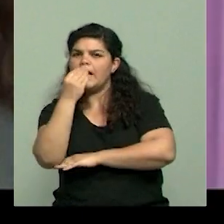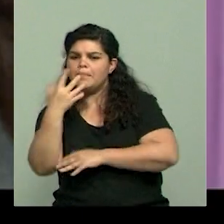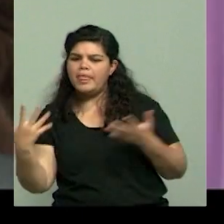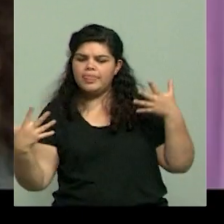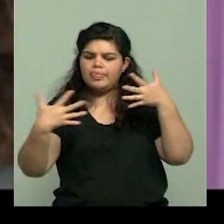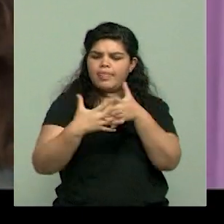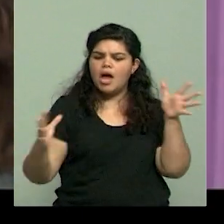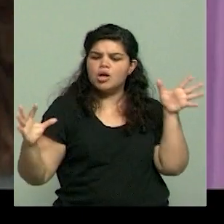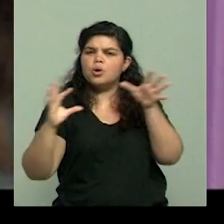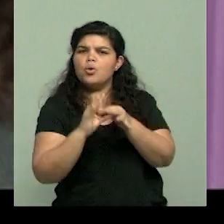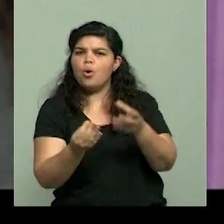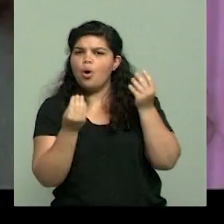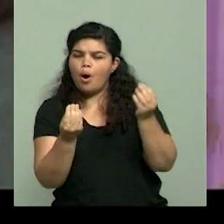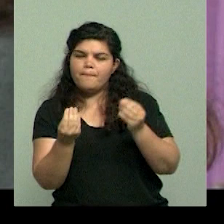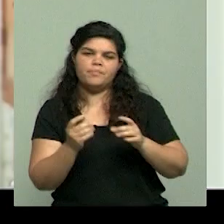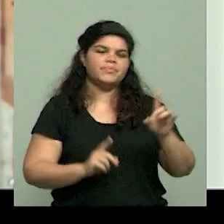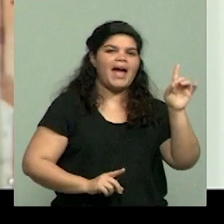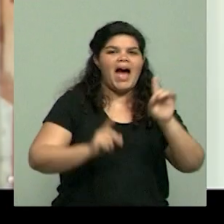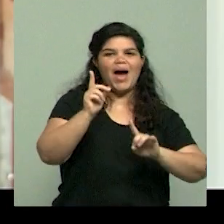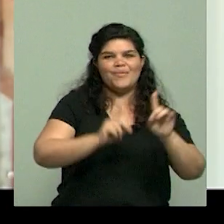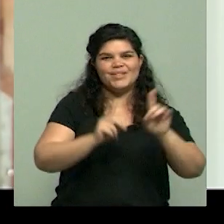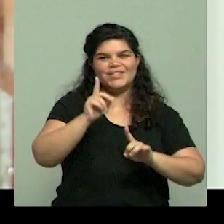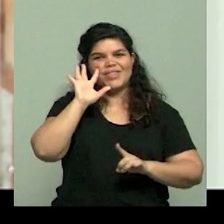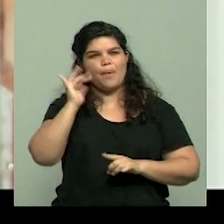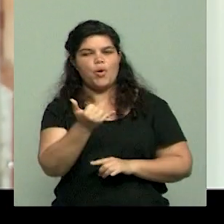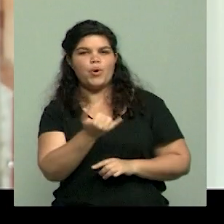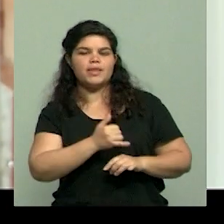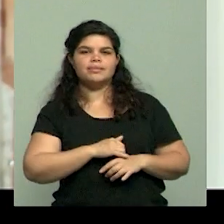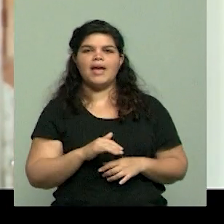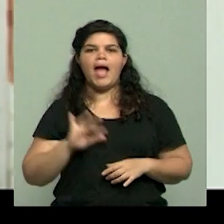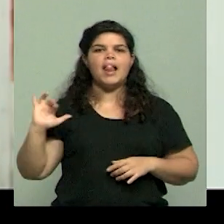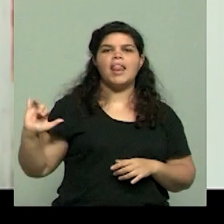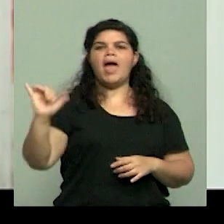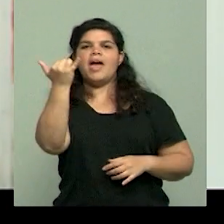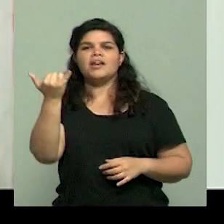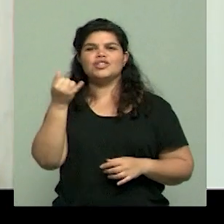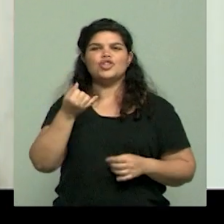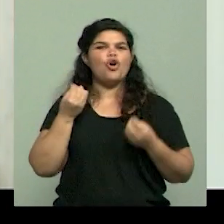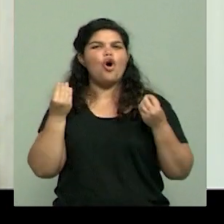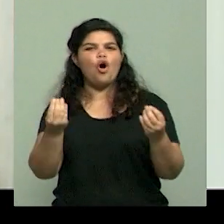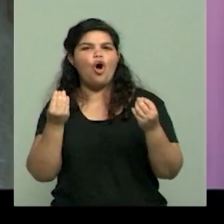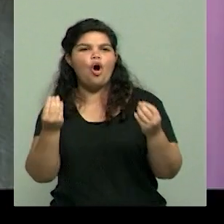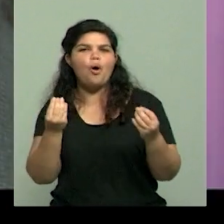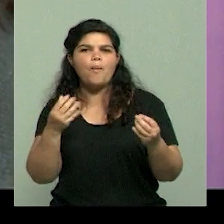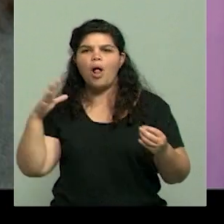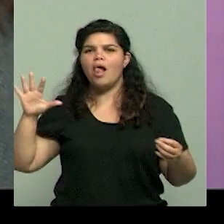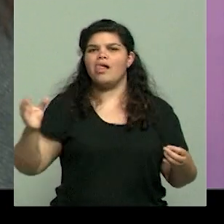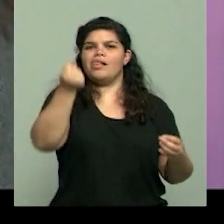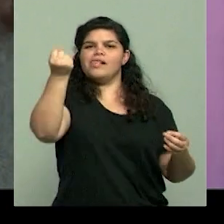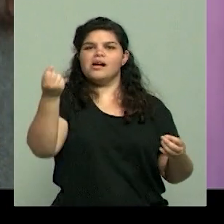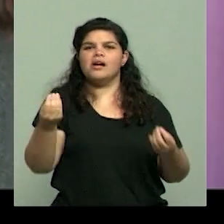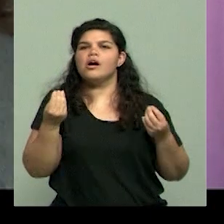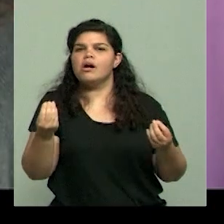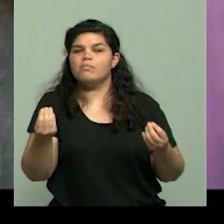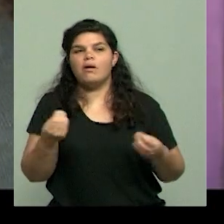algún patrón de conductas respecto del éxito, por ejemplo, y bueno, uno cree que lo tiene, sobre